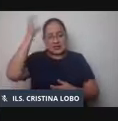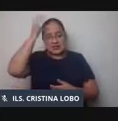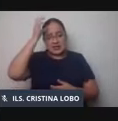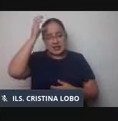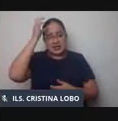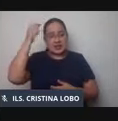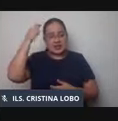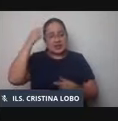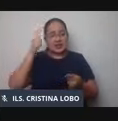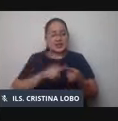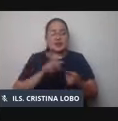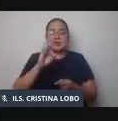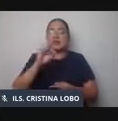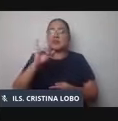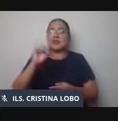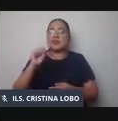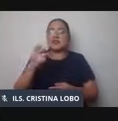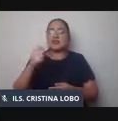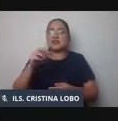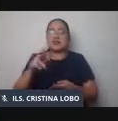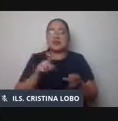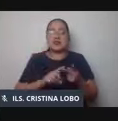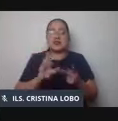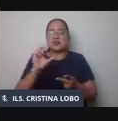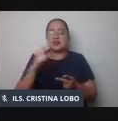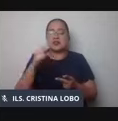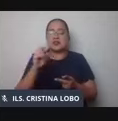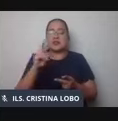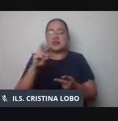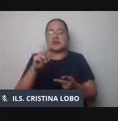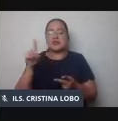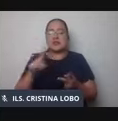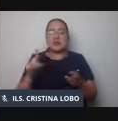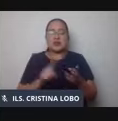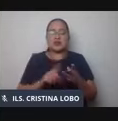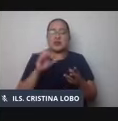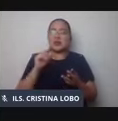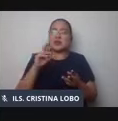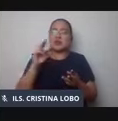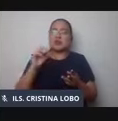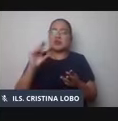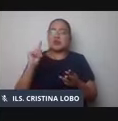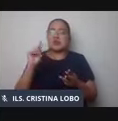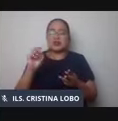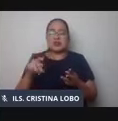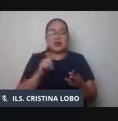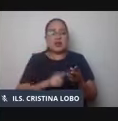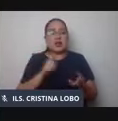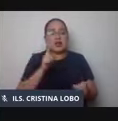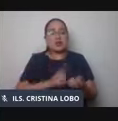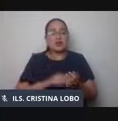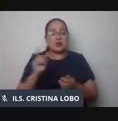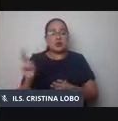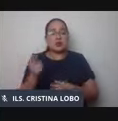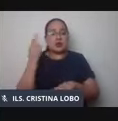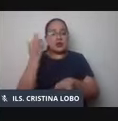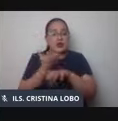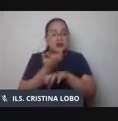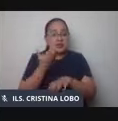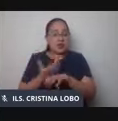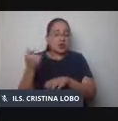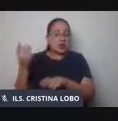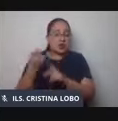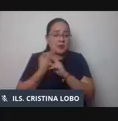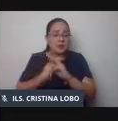y Carnochan. Carnochan en 1990 hacen este estudio en la Universidad de Estados Unidos y, bueno,